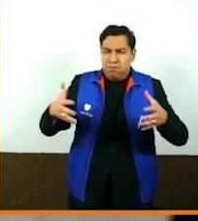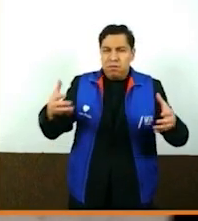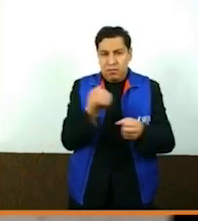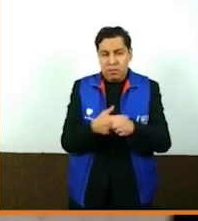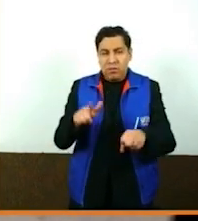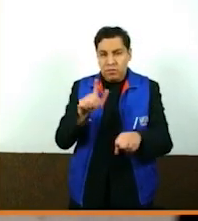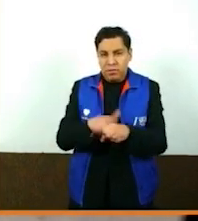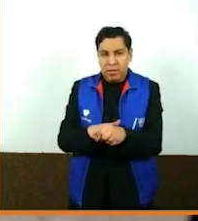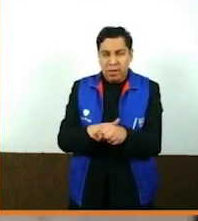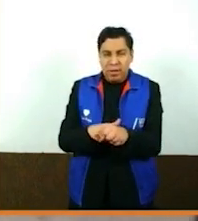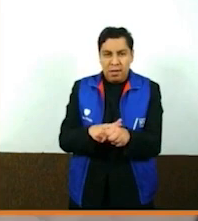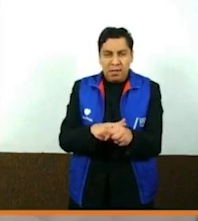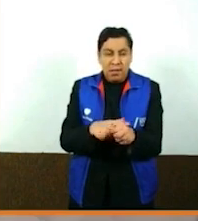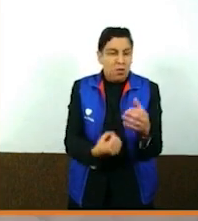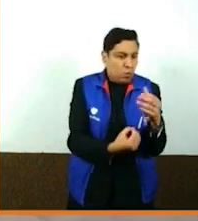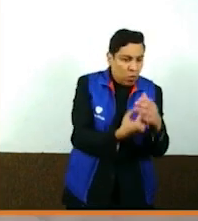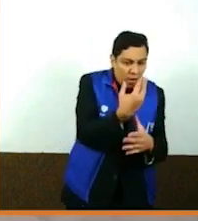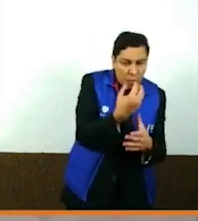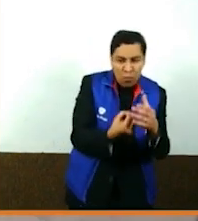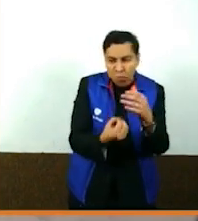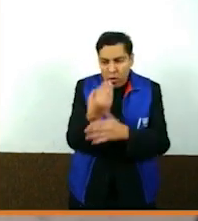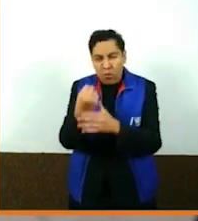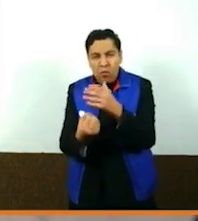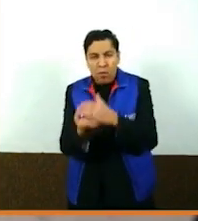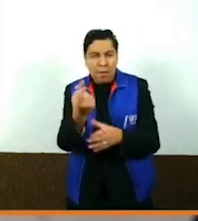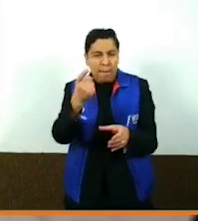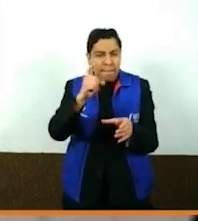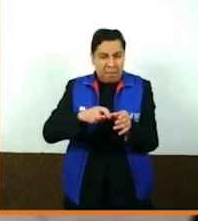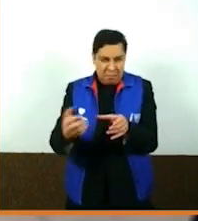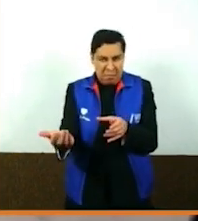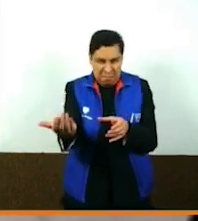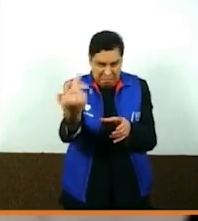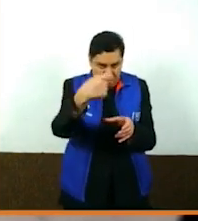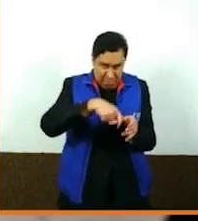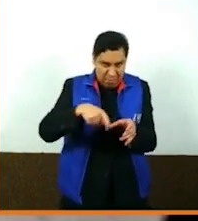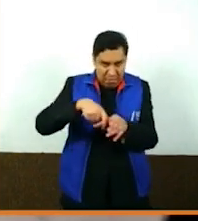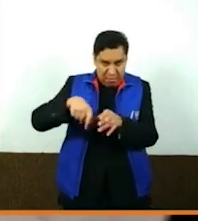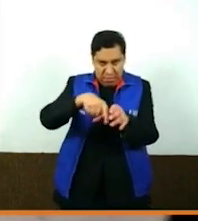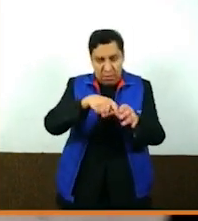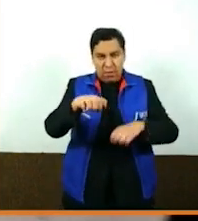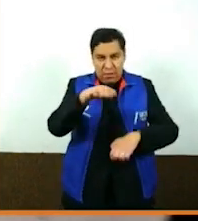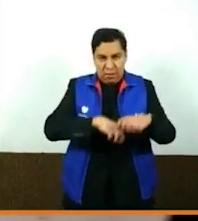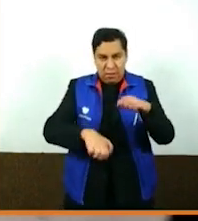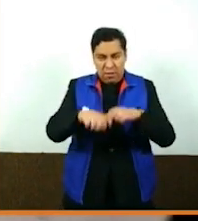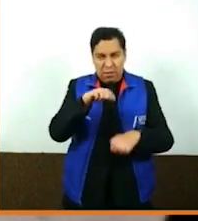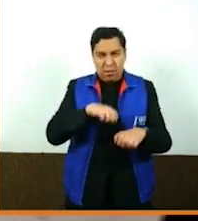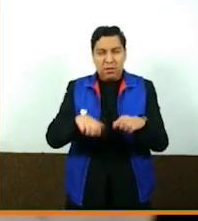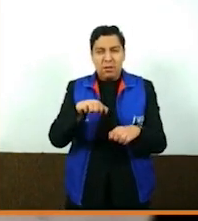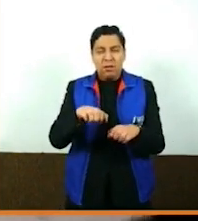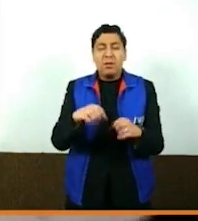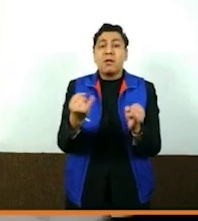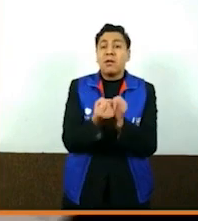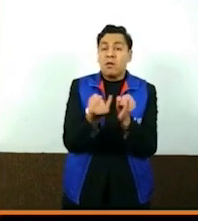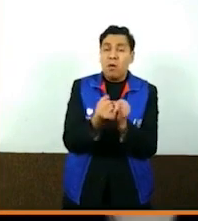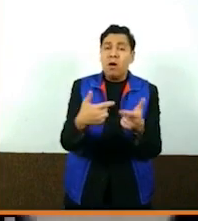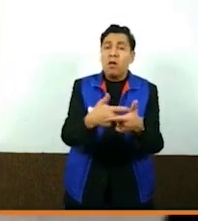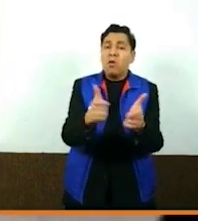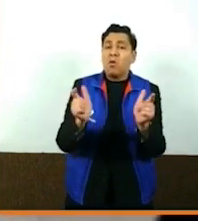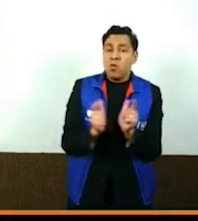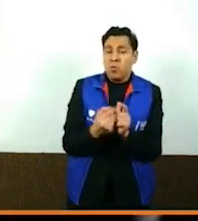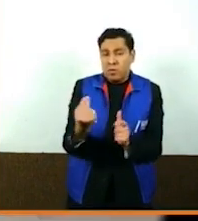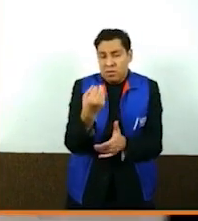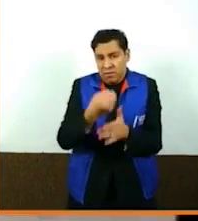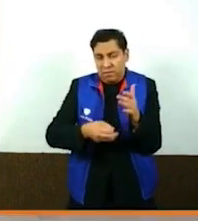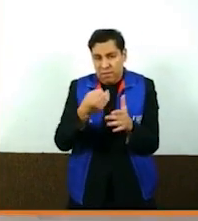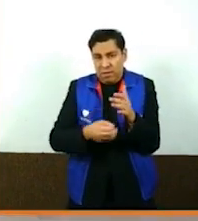que además de crear empleos, contribuimos al desarrollo de comunidades apoyando a grupos vulnerables, cuidamos